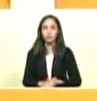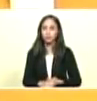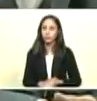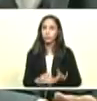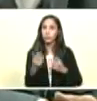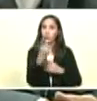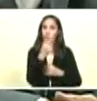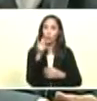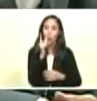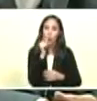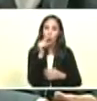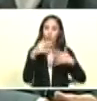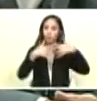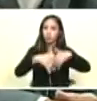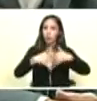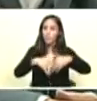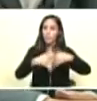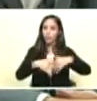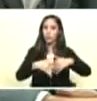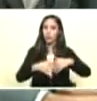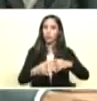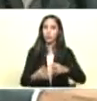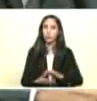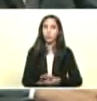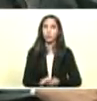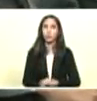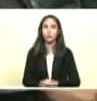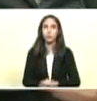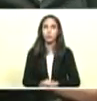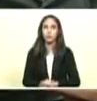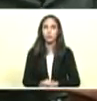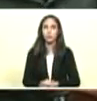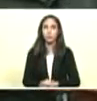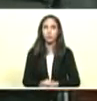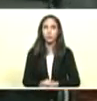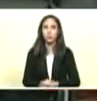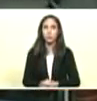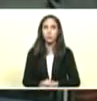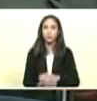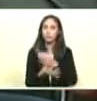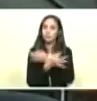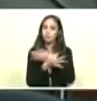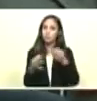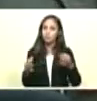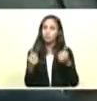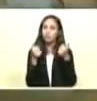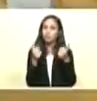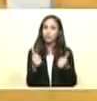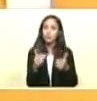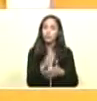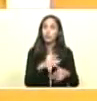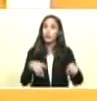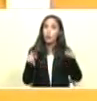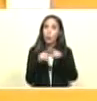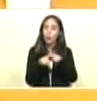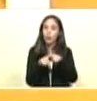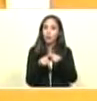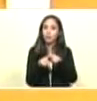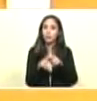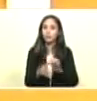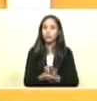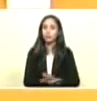empresa Aerotrading, de la Fundación NEM. Perfecto. Igualmente, le hemos entregado las operaciones